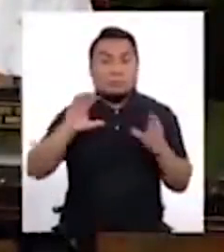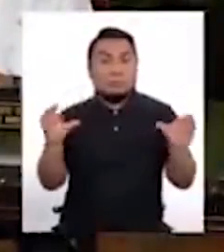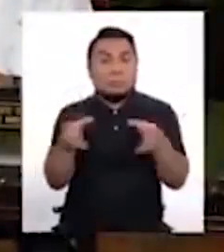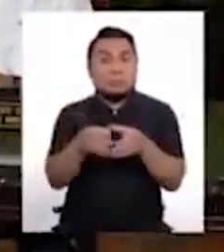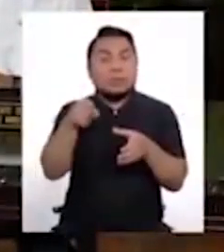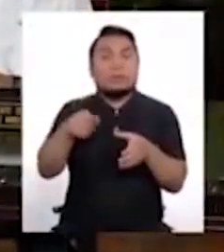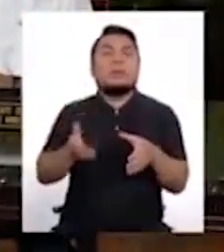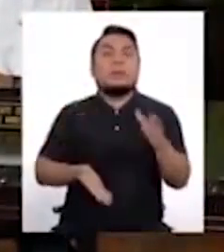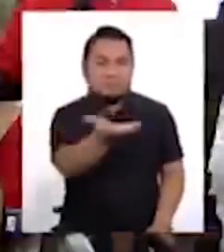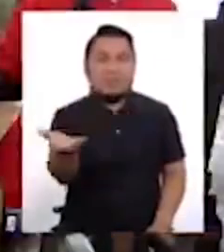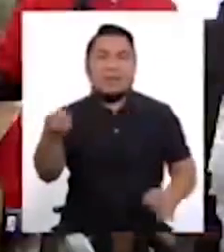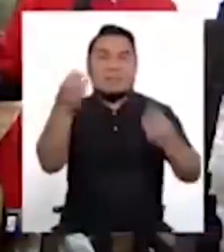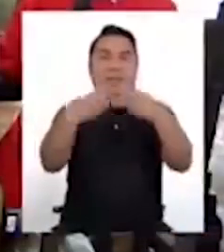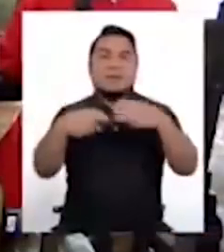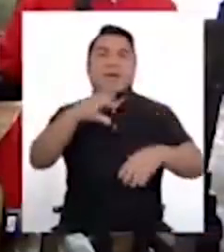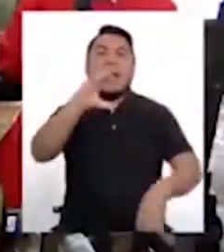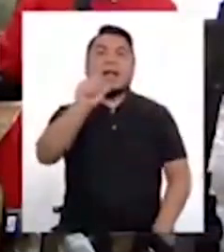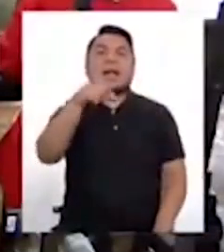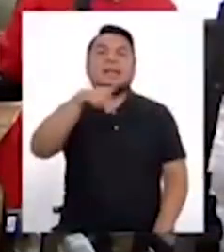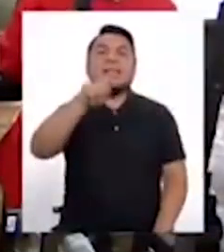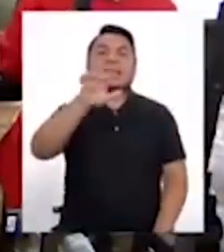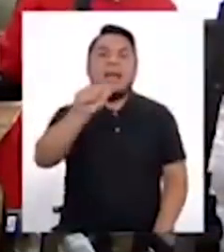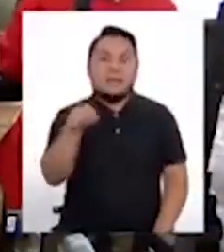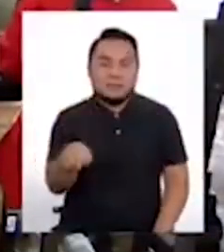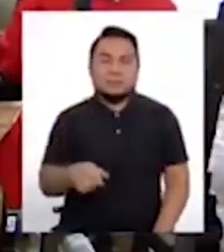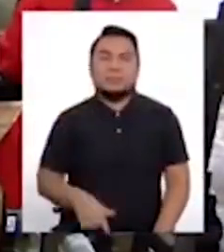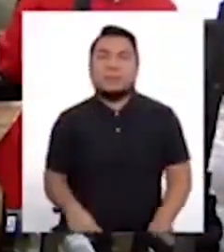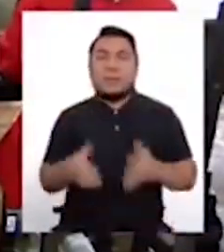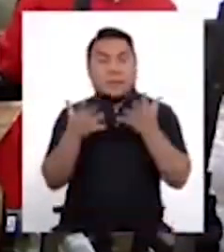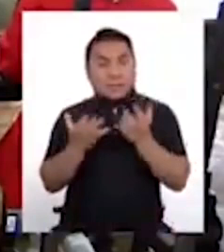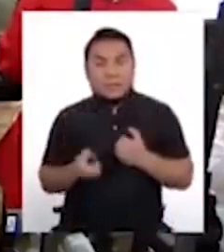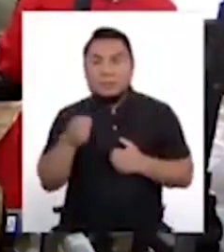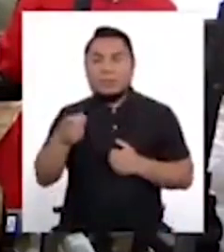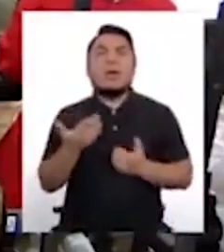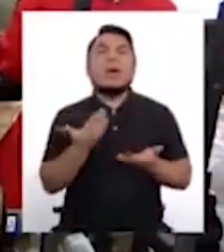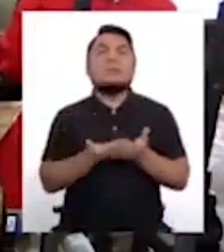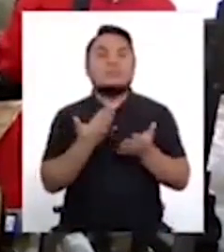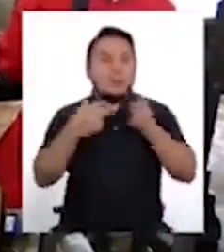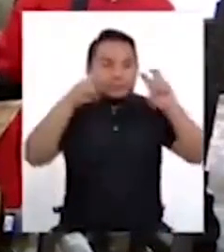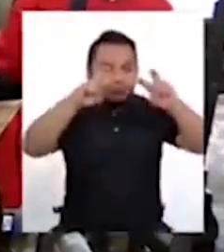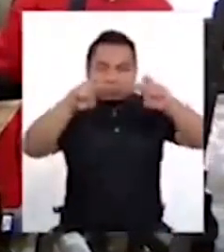No pierde la noción del tiempo. Queremos hacer una evaluación